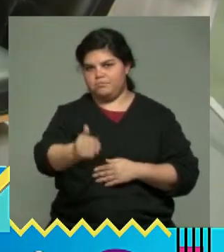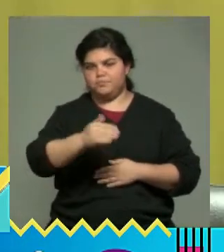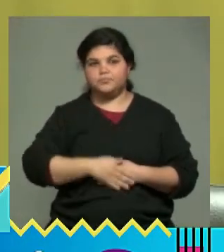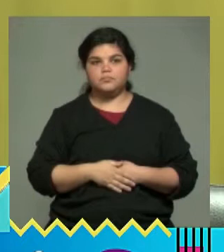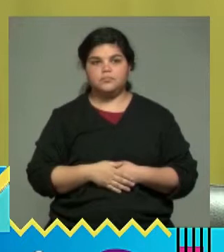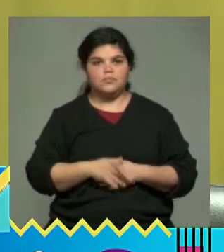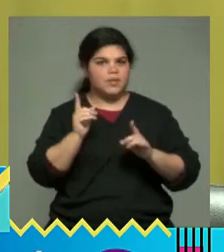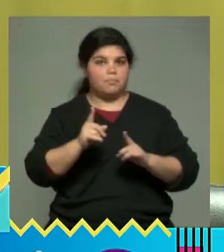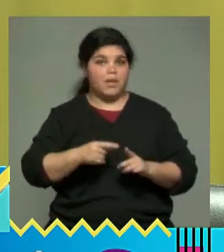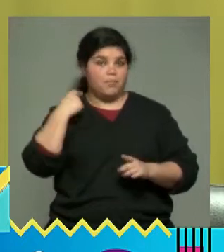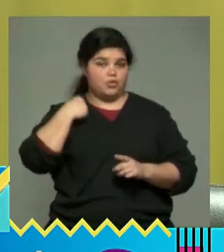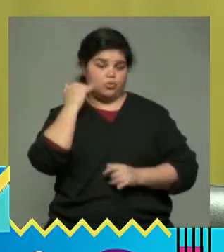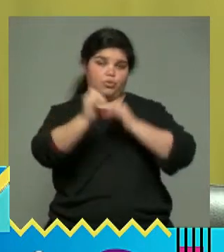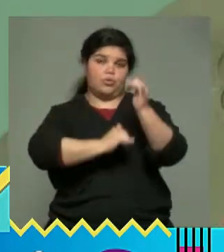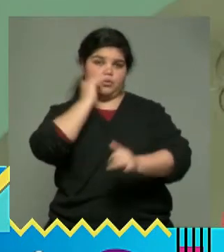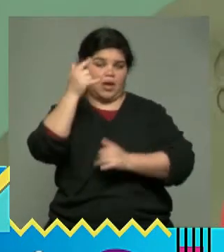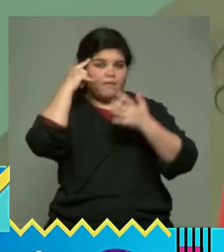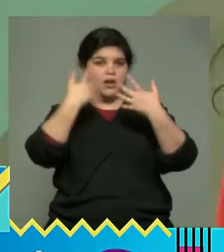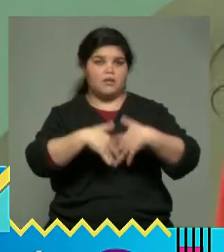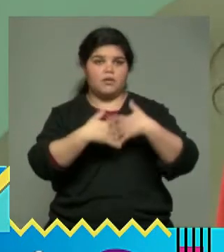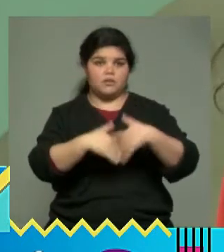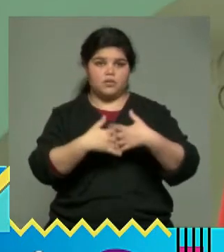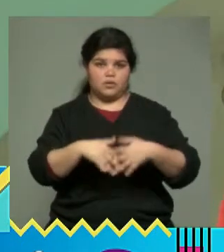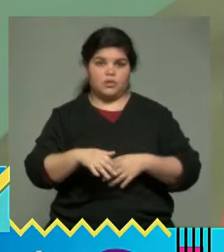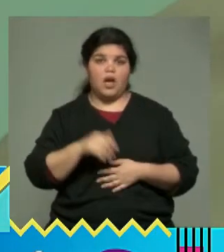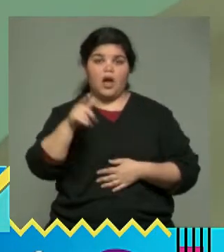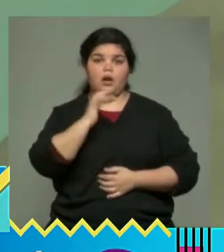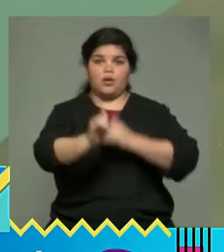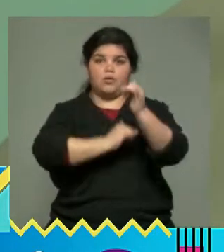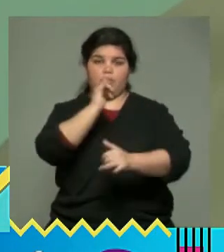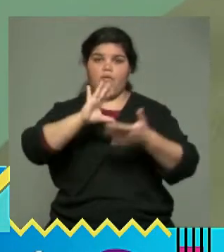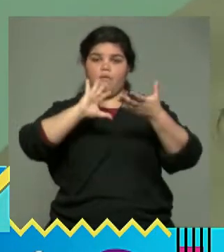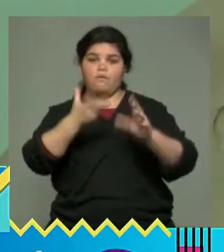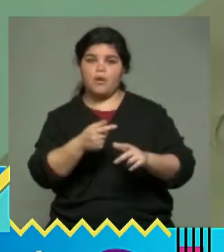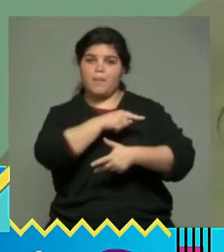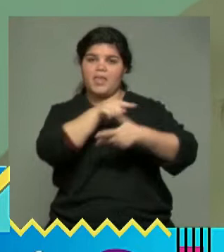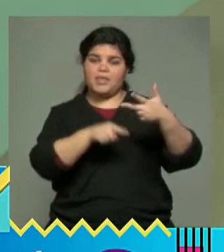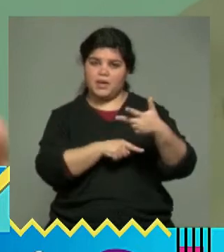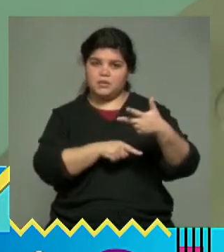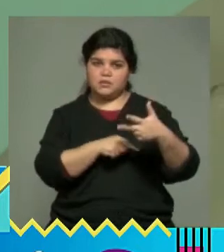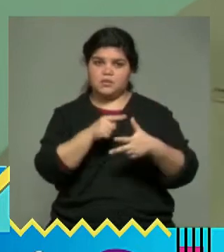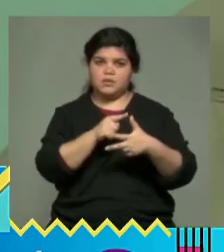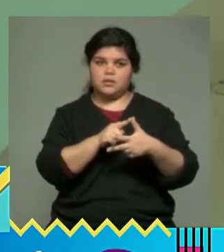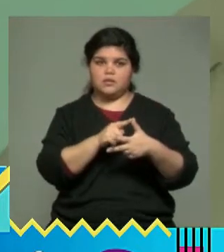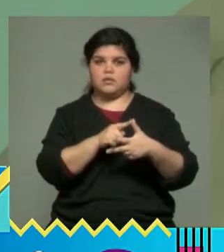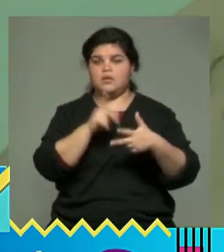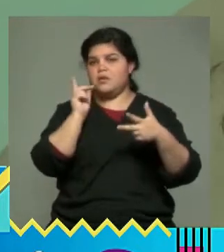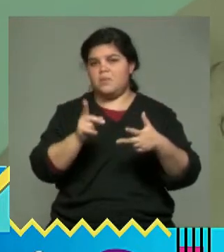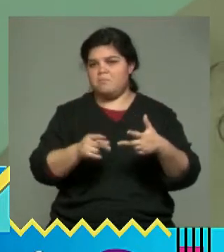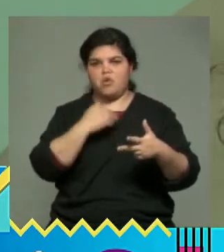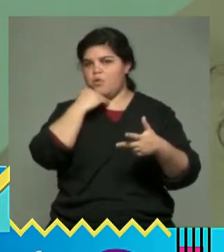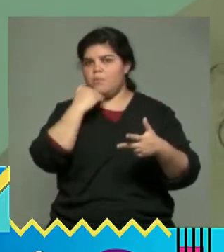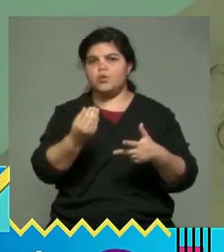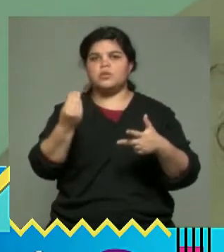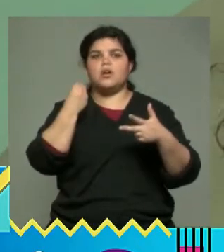el razonamiento que estaba haciendo, por lo tanto, el Estado tiene tres formas de abordar una realidad, que es independiente de lo que puede llegar